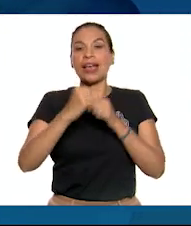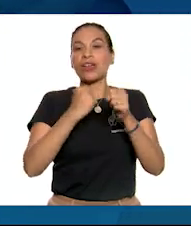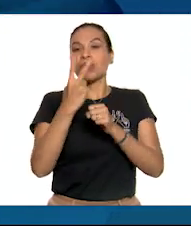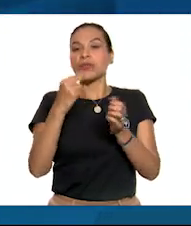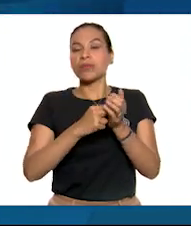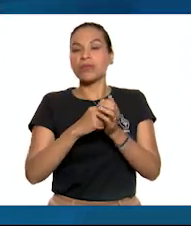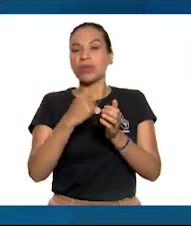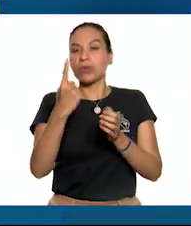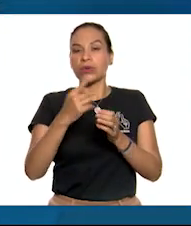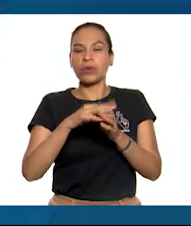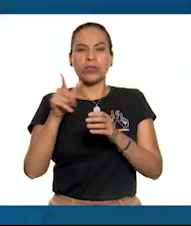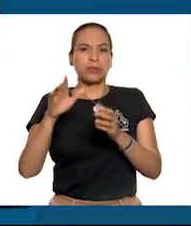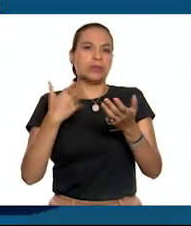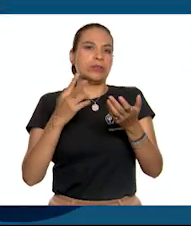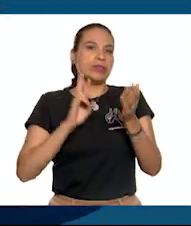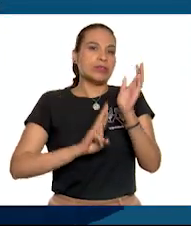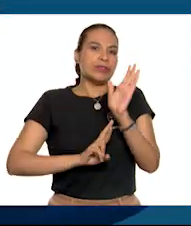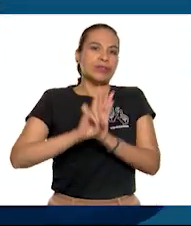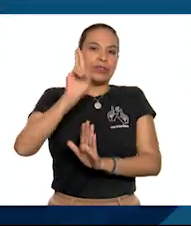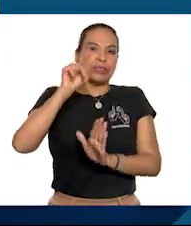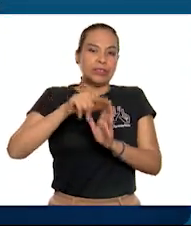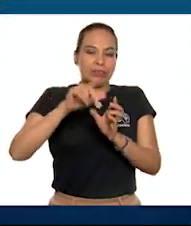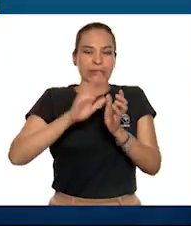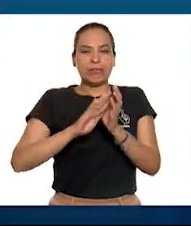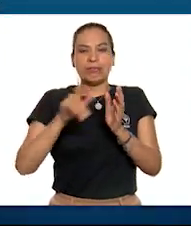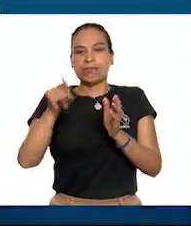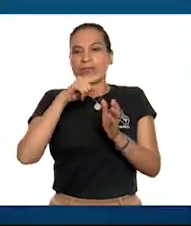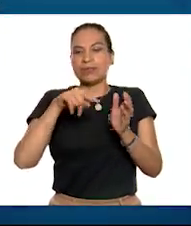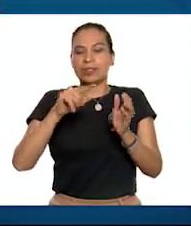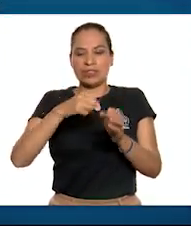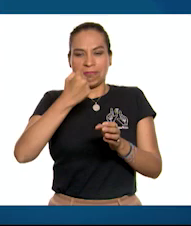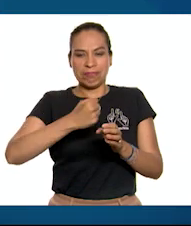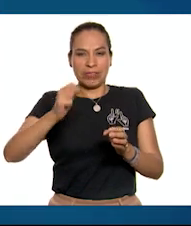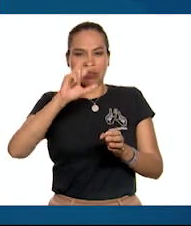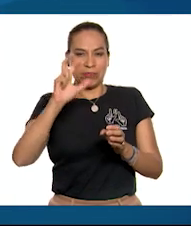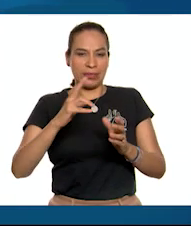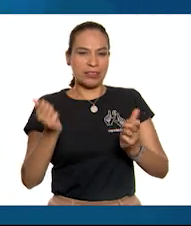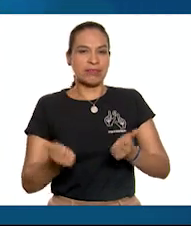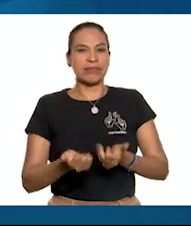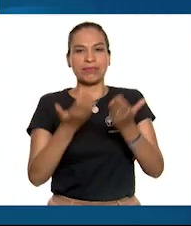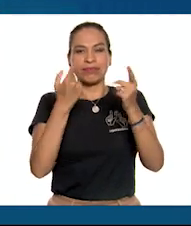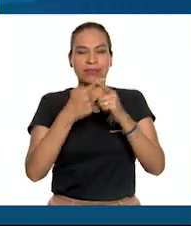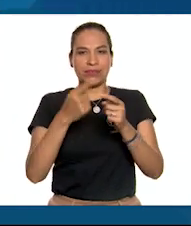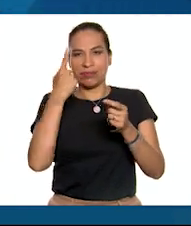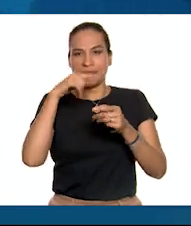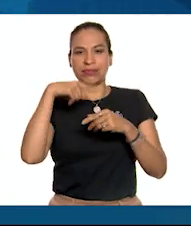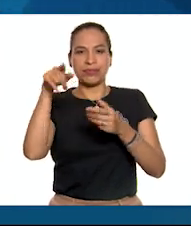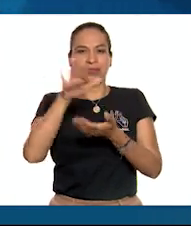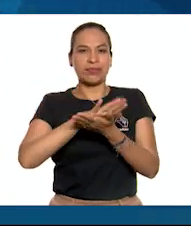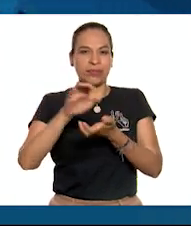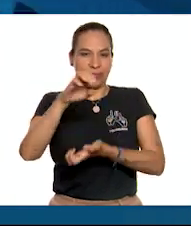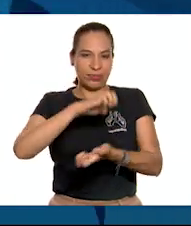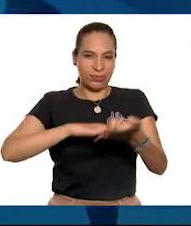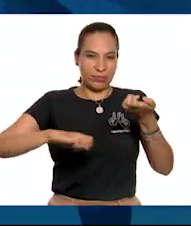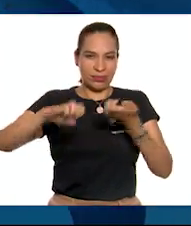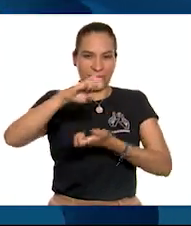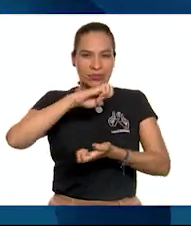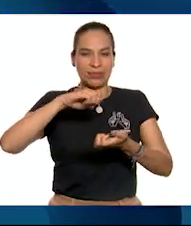pizza viajó al espacio. ¿Sí? Pues una famosa pizzería hizo llegar un pedido a la Estación Espacial